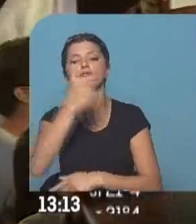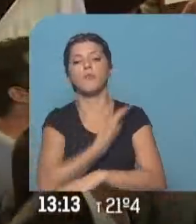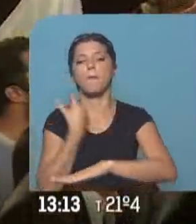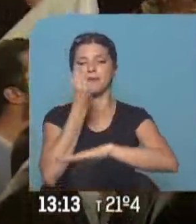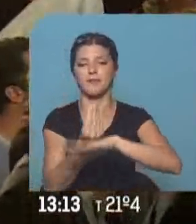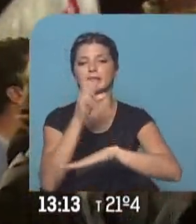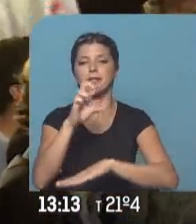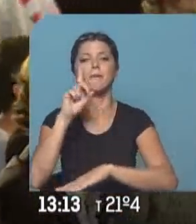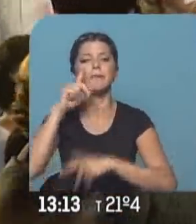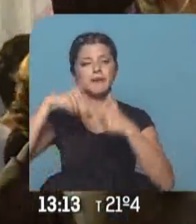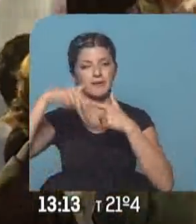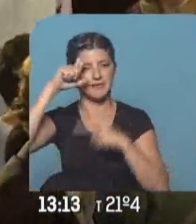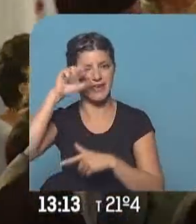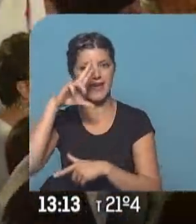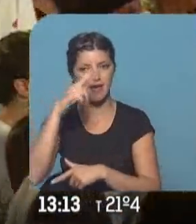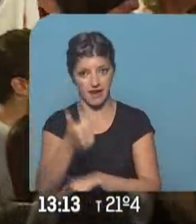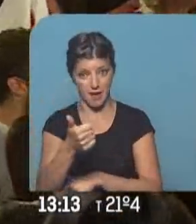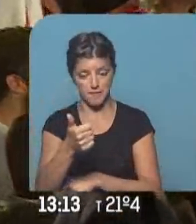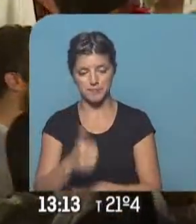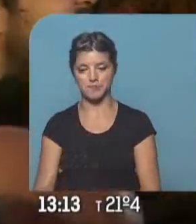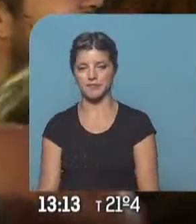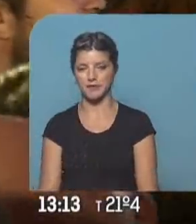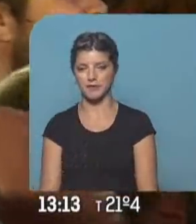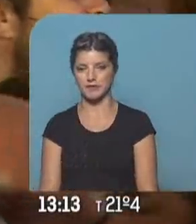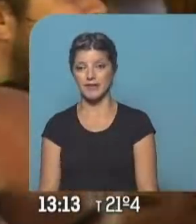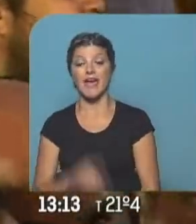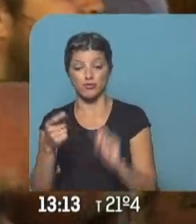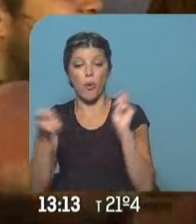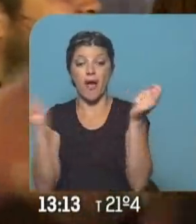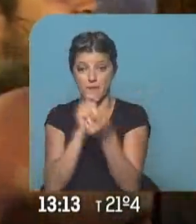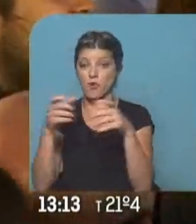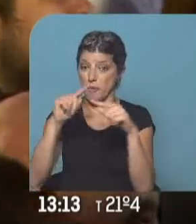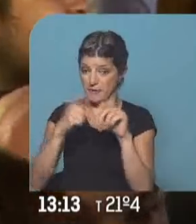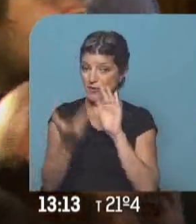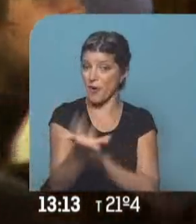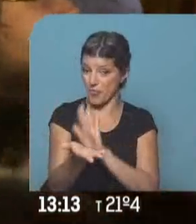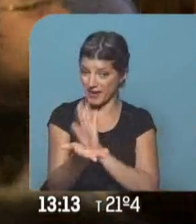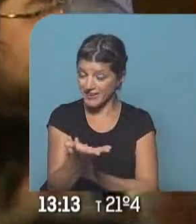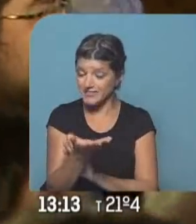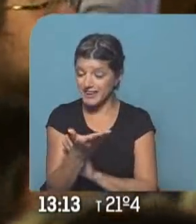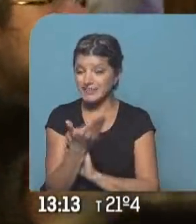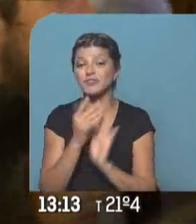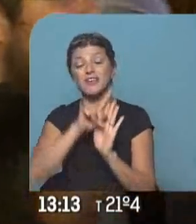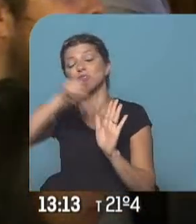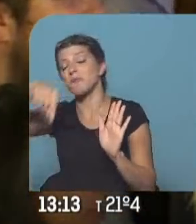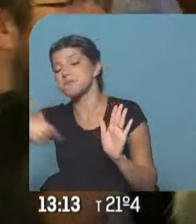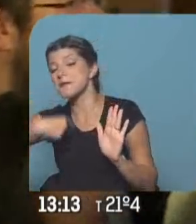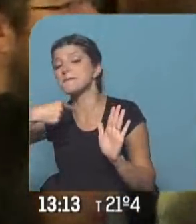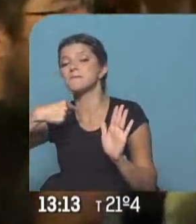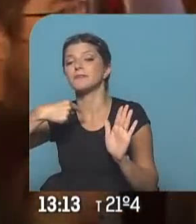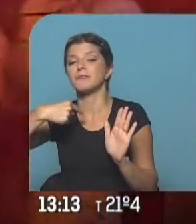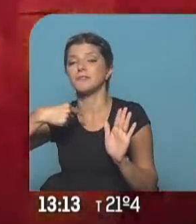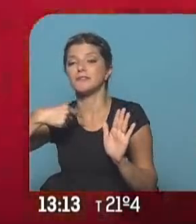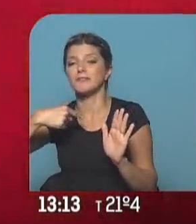presidente de Chile. Este anunciado giro a la derecha, en caso de concretarse, repercutirá inevitablemente en